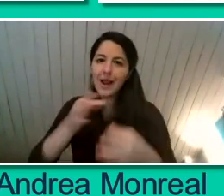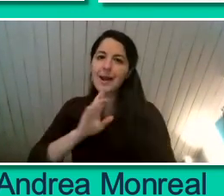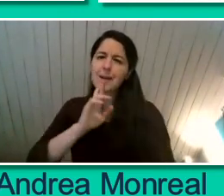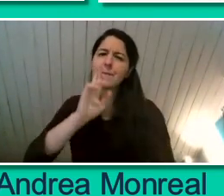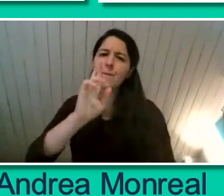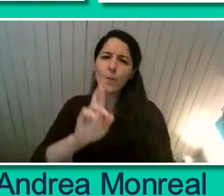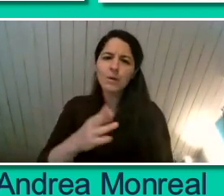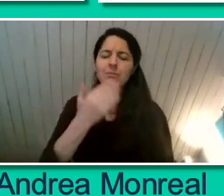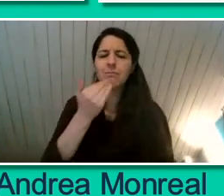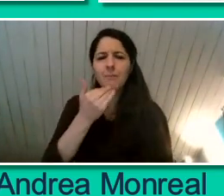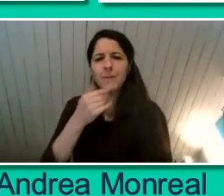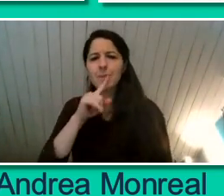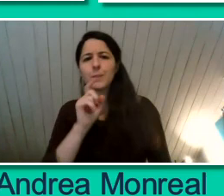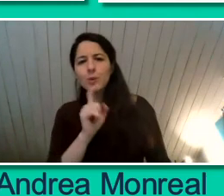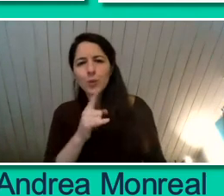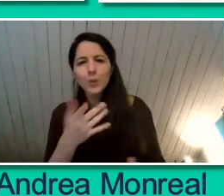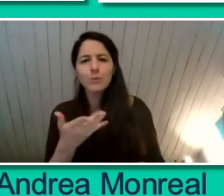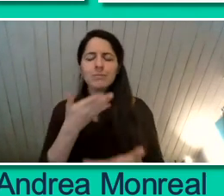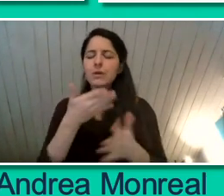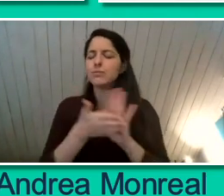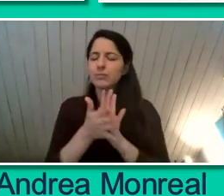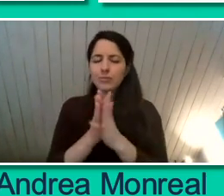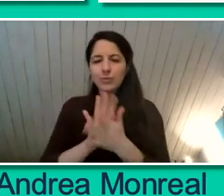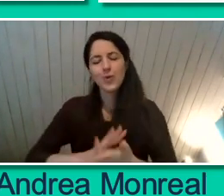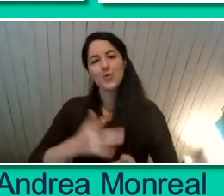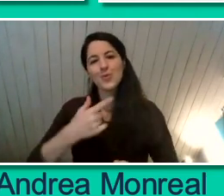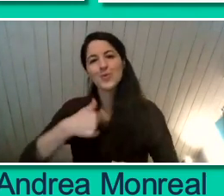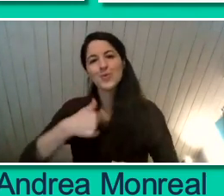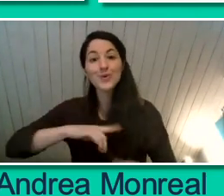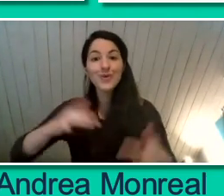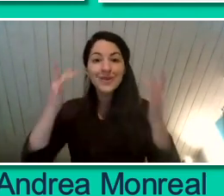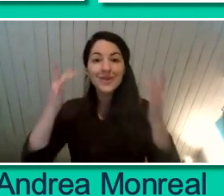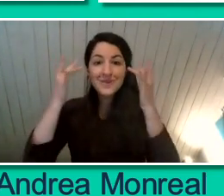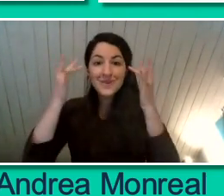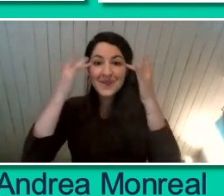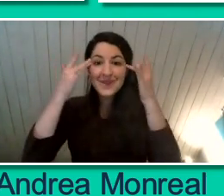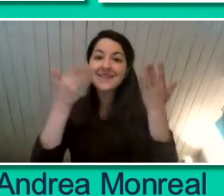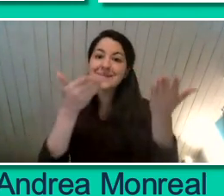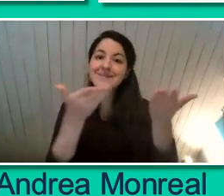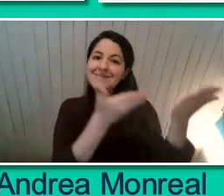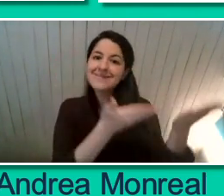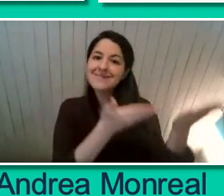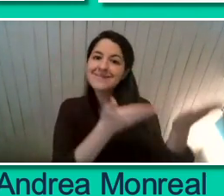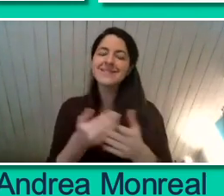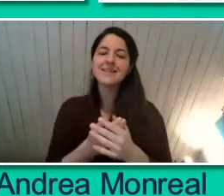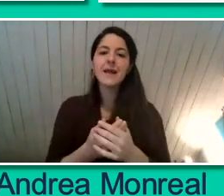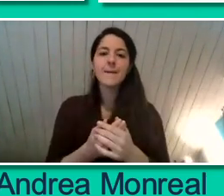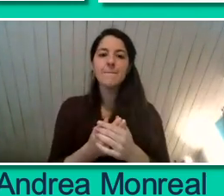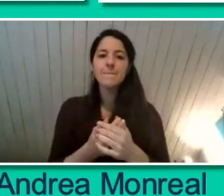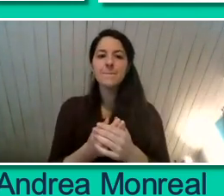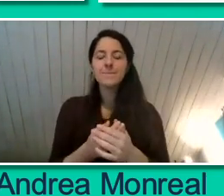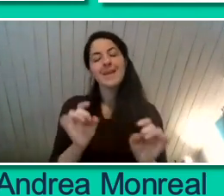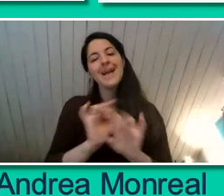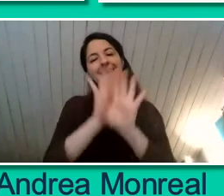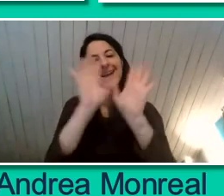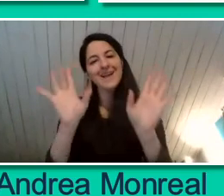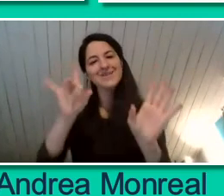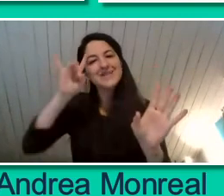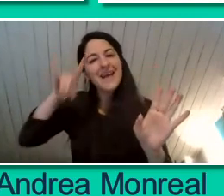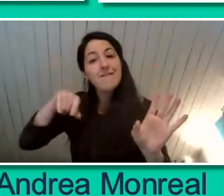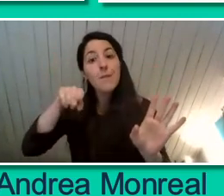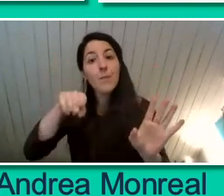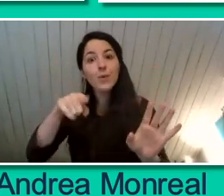parte del público. Estamos súper contentos de que hayas estado con nosotros. Obviamente sabemos que estás desde Costa Rica, hay un